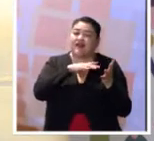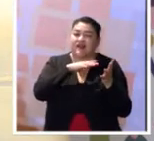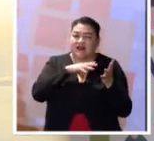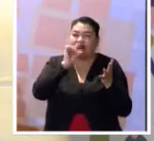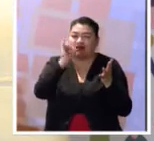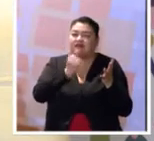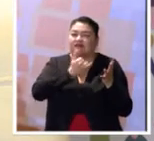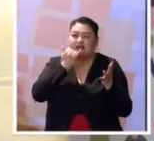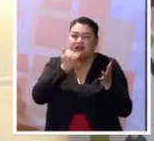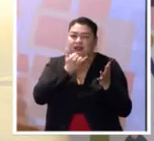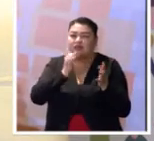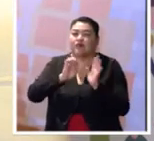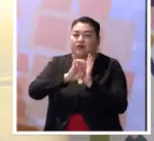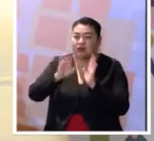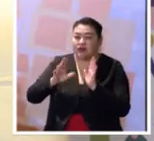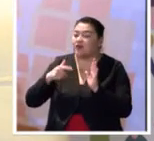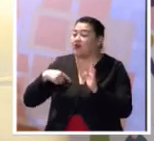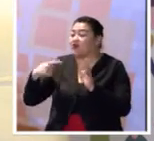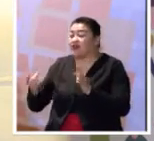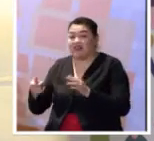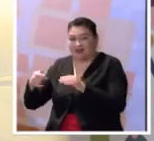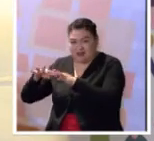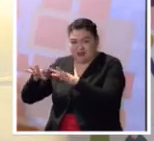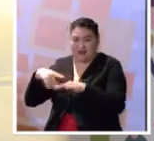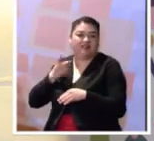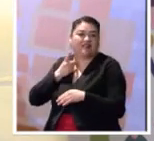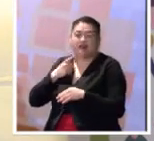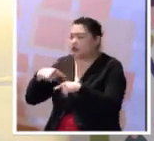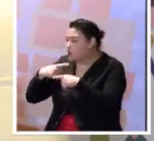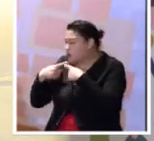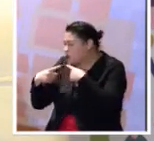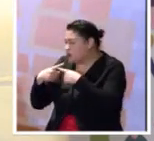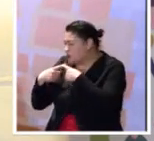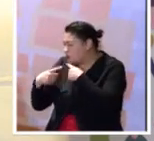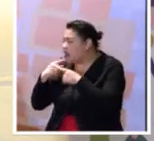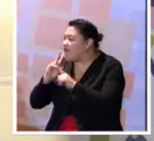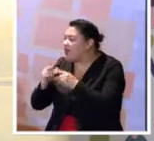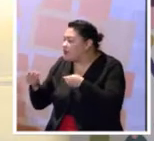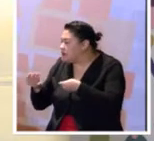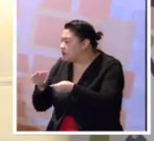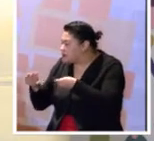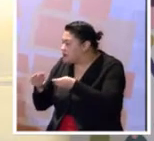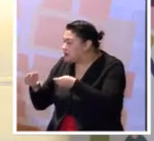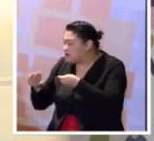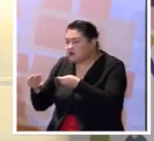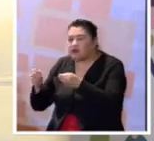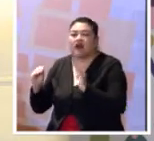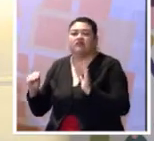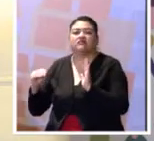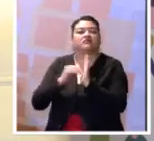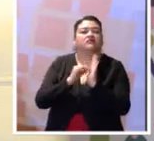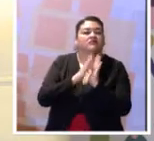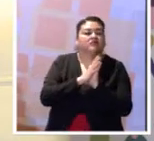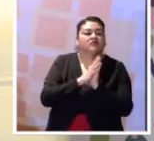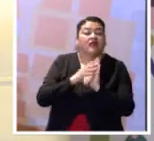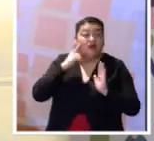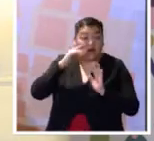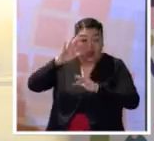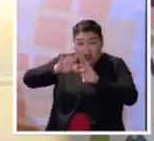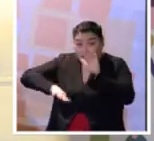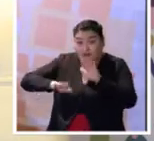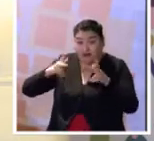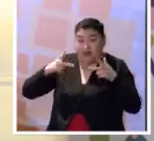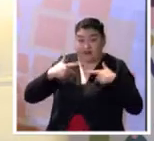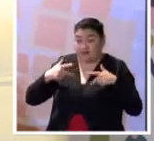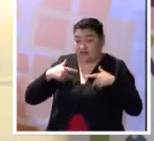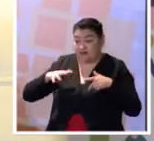se trata de negociaciones en los parlamentos y ahí hay limitaciones. Entonces, por ejemplo, las cuestiones explícitas, las cuestiones más garantistas, muchas veces, salvo